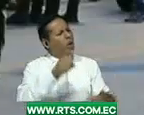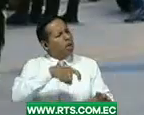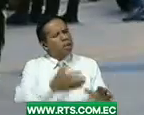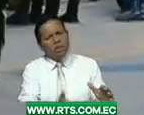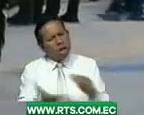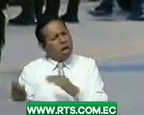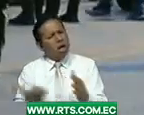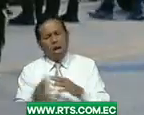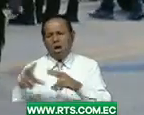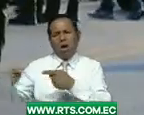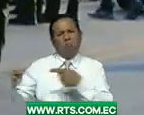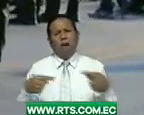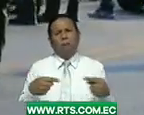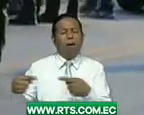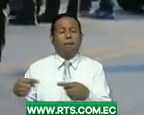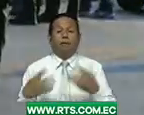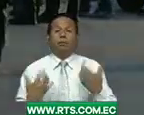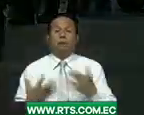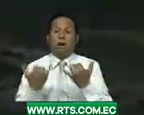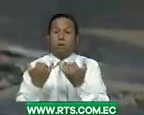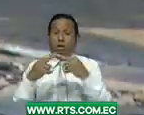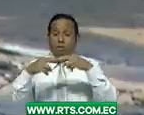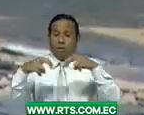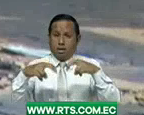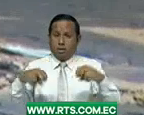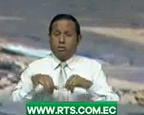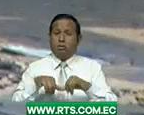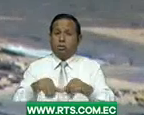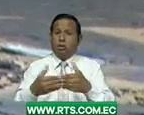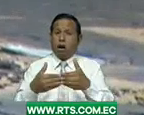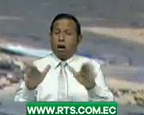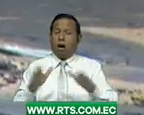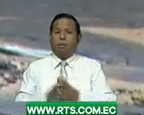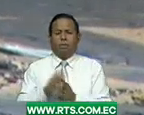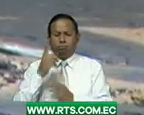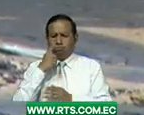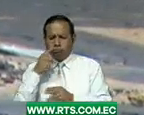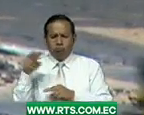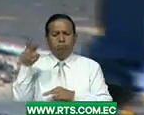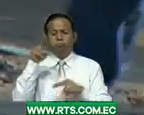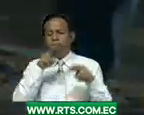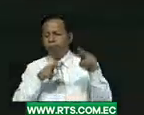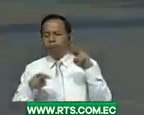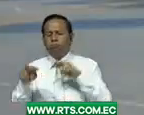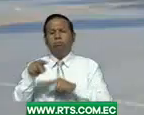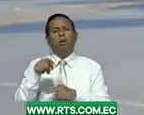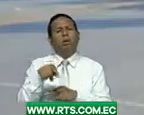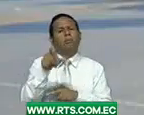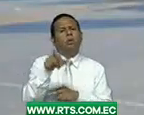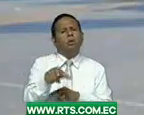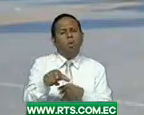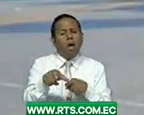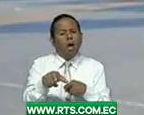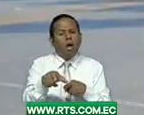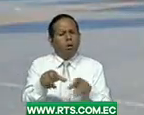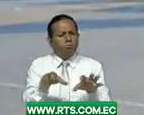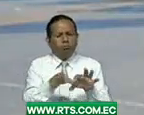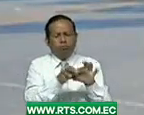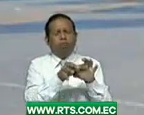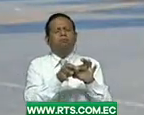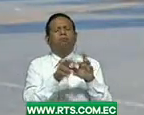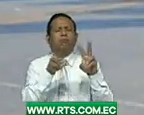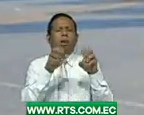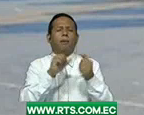Las investigaciones están en marcha. Se hicieron las verificaciones del caso. La persona habría estado vinculado a hechos